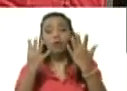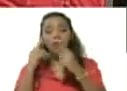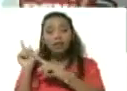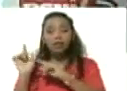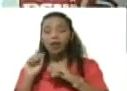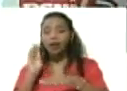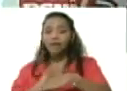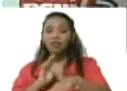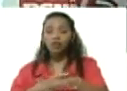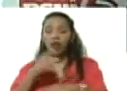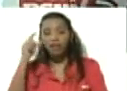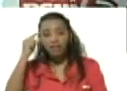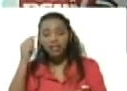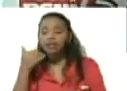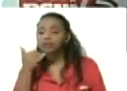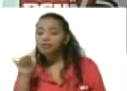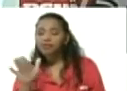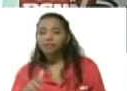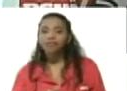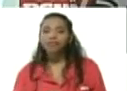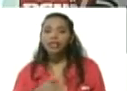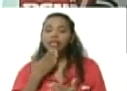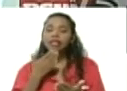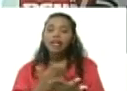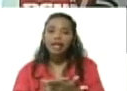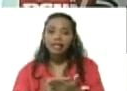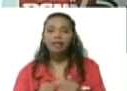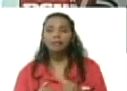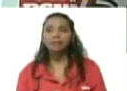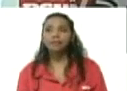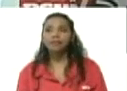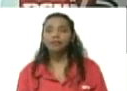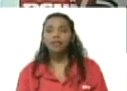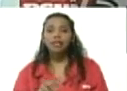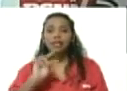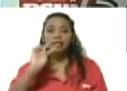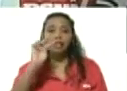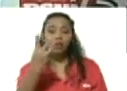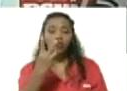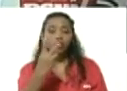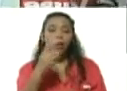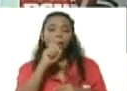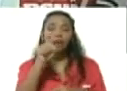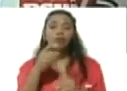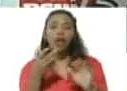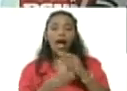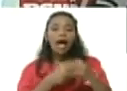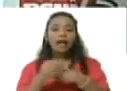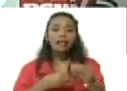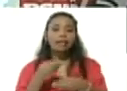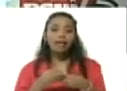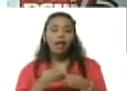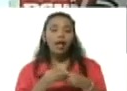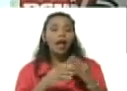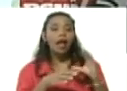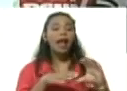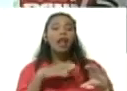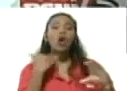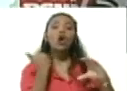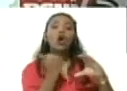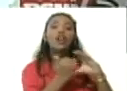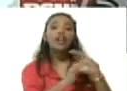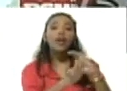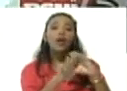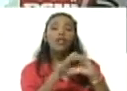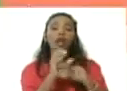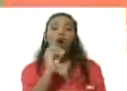fecha siguiente. Gracias, Graya. La segunda pregunta la realiza Oscar Morfes por correo del Orinoco.